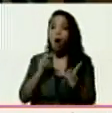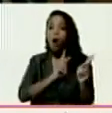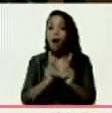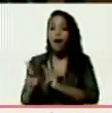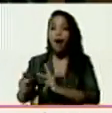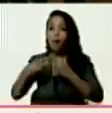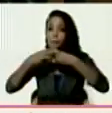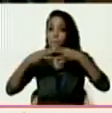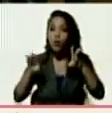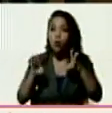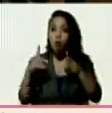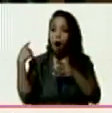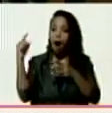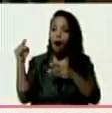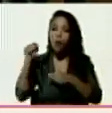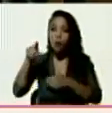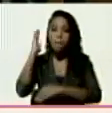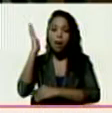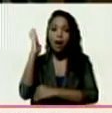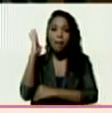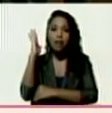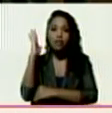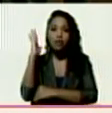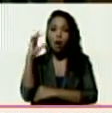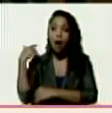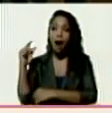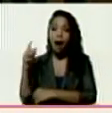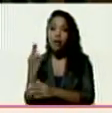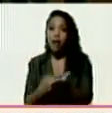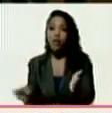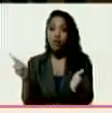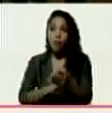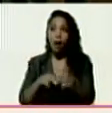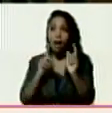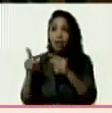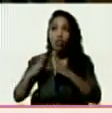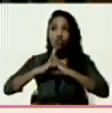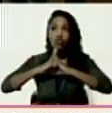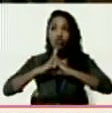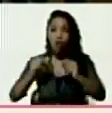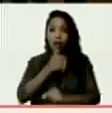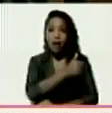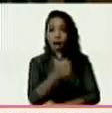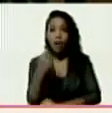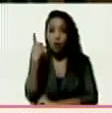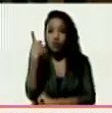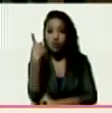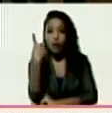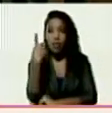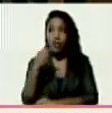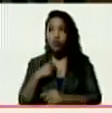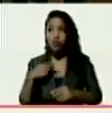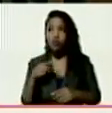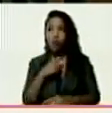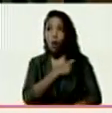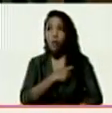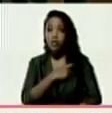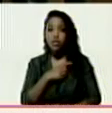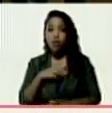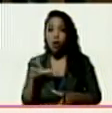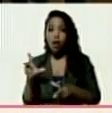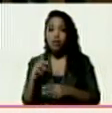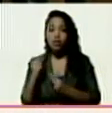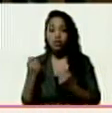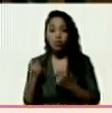equivocan. Aquí habrá un parlamento que tiene que retomar en todas y cada una de sus comisiones y sus